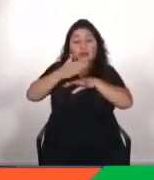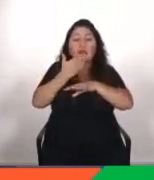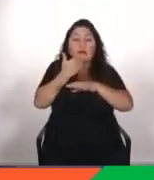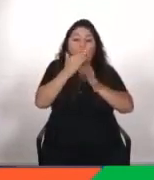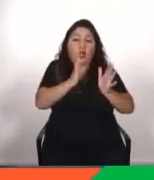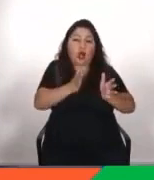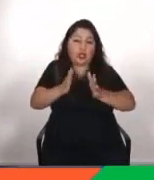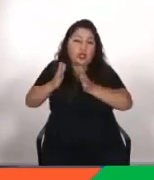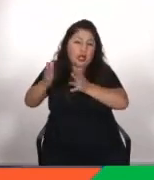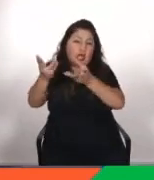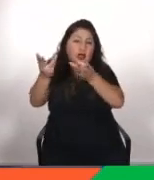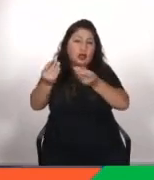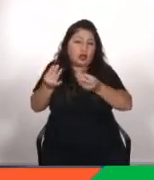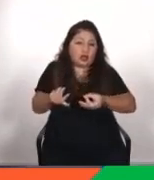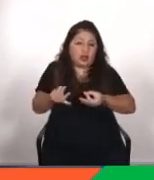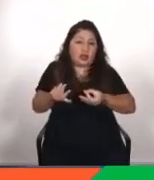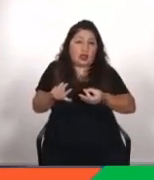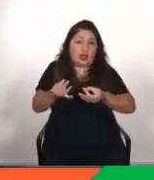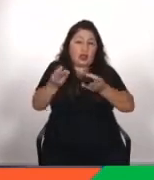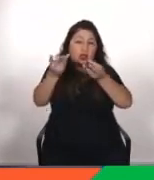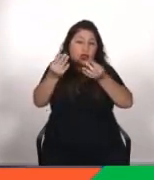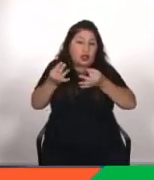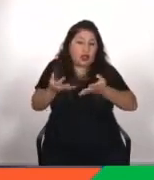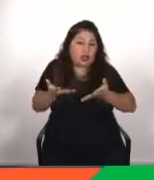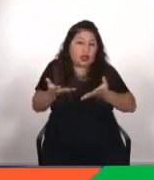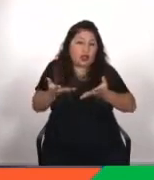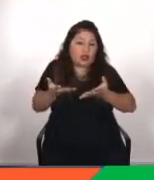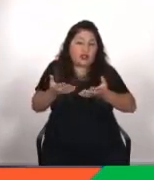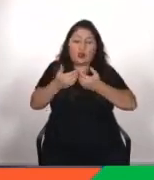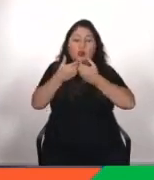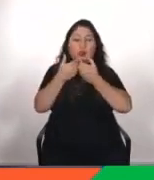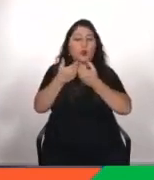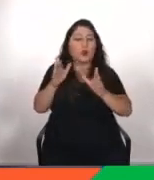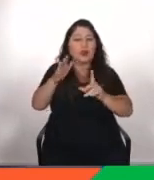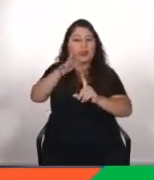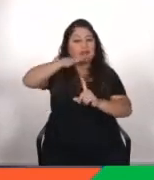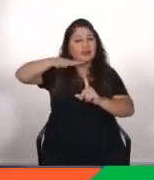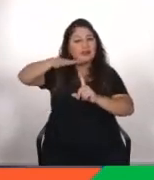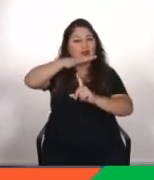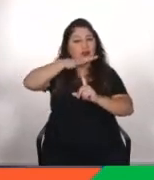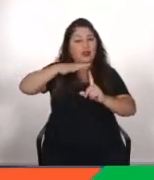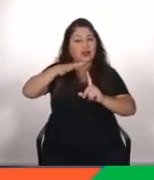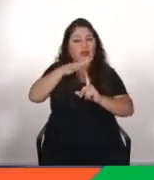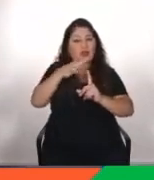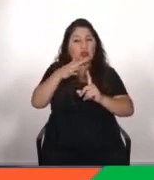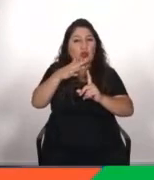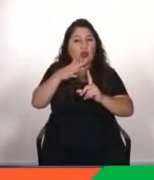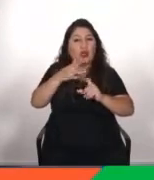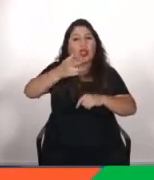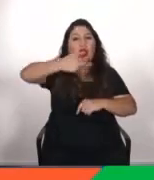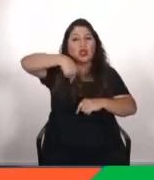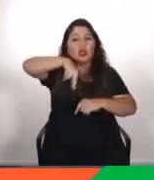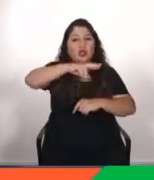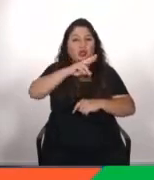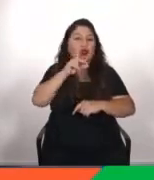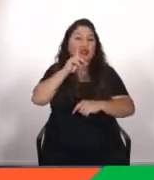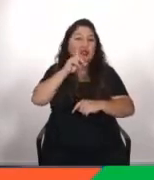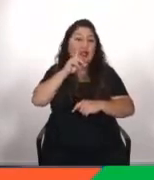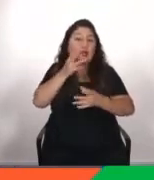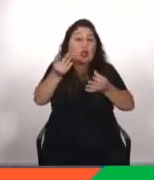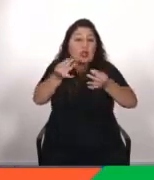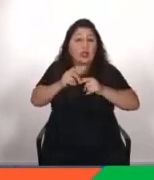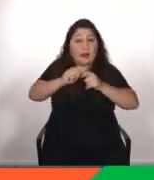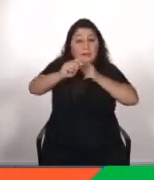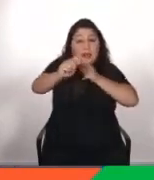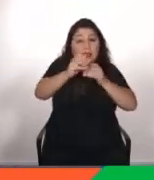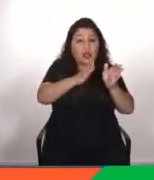ordenar, es contar, es contar, medir y ordenar. Entonces, en cualquier situación en la que tengamos que contar, medir u ordenar, vamos a tener